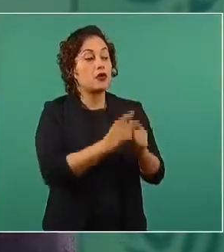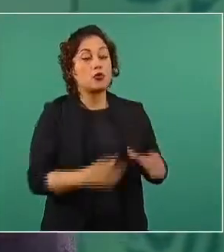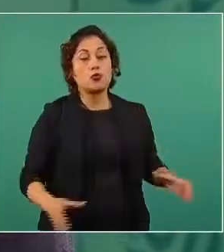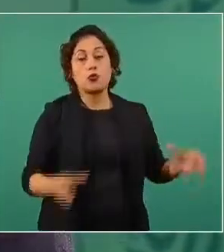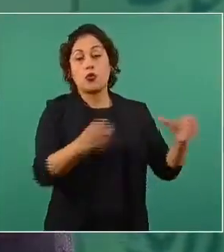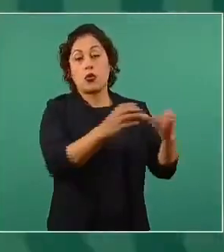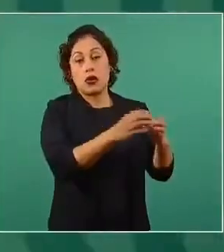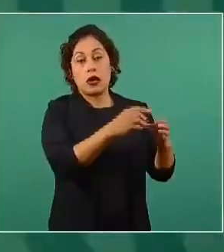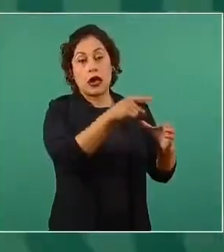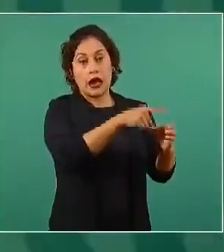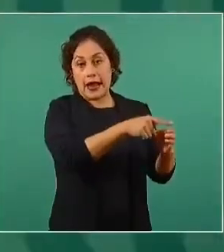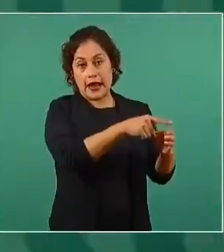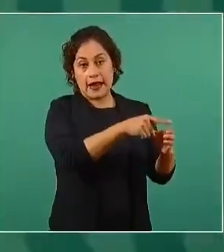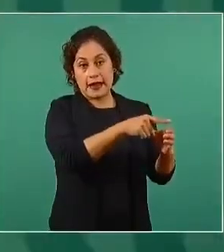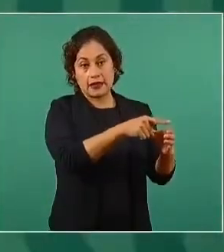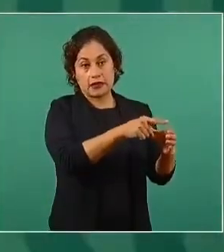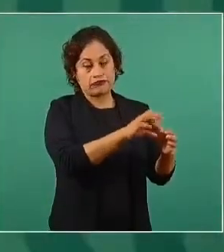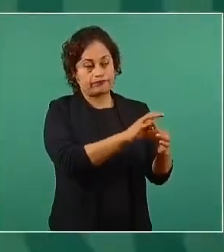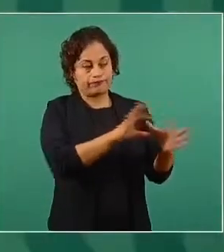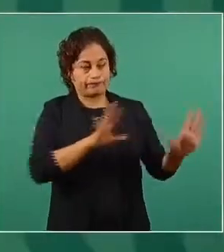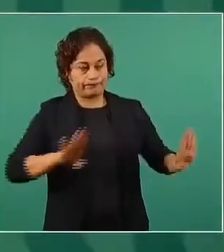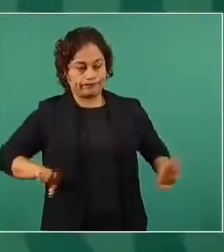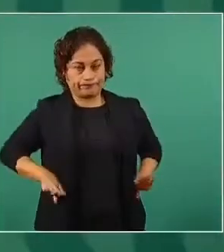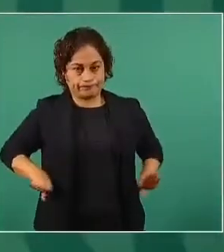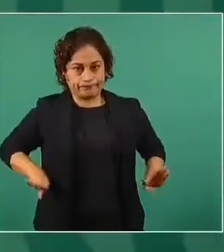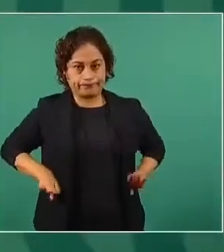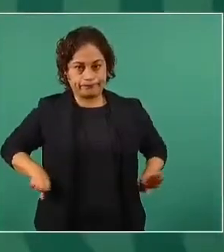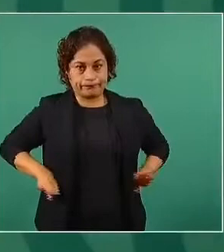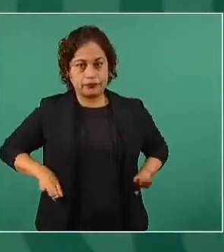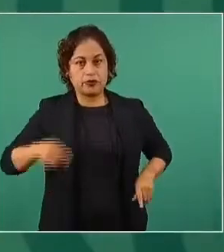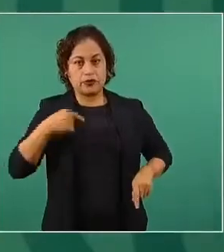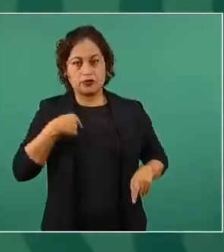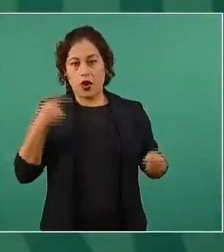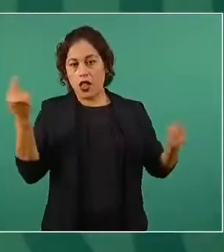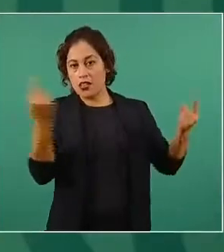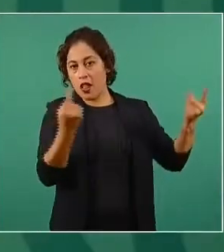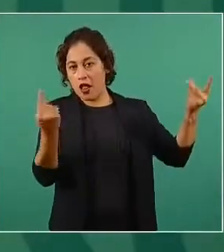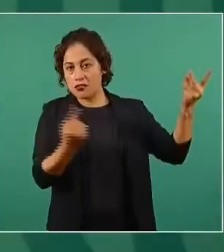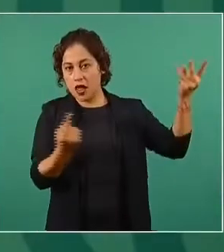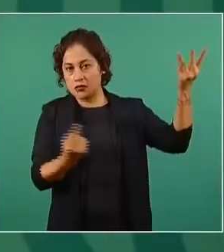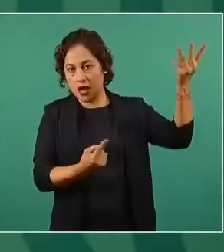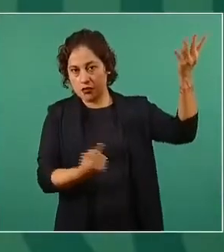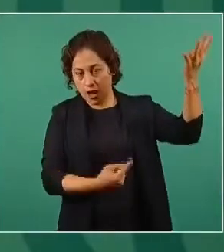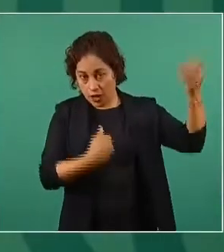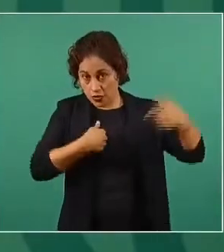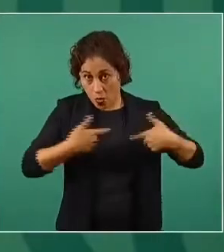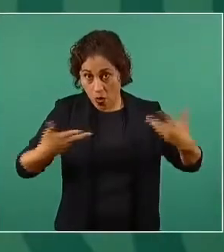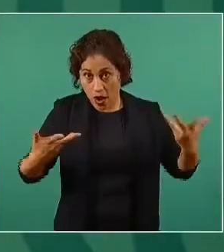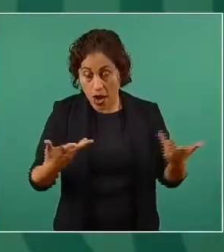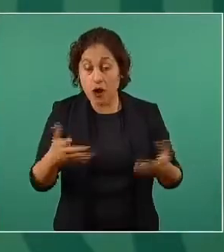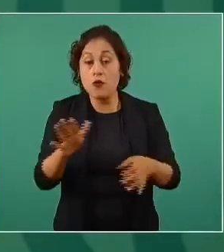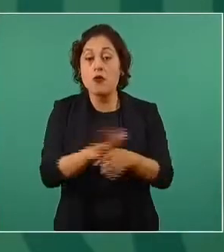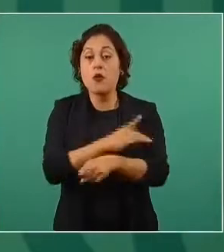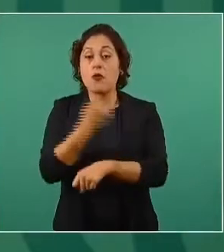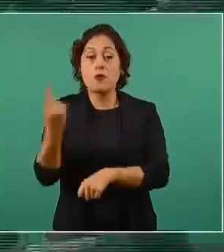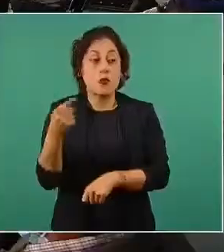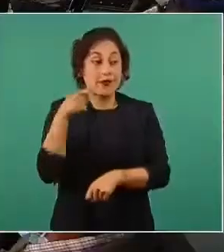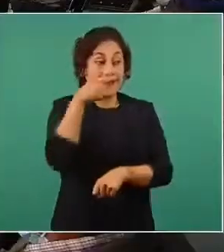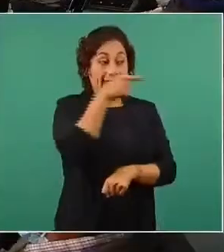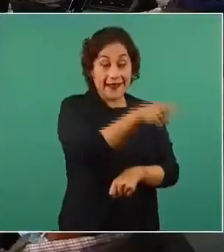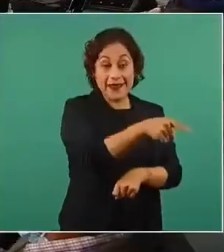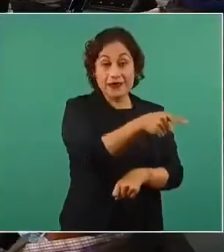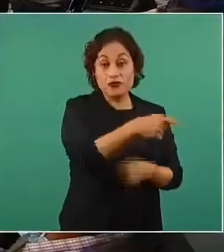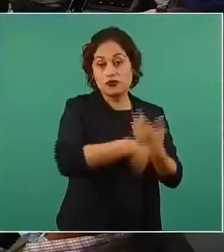ellos se propusieron frenar el proceso de transformación por el